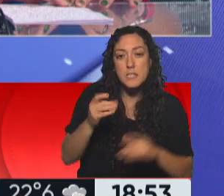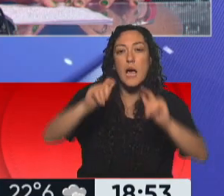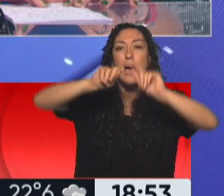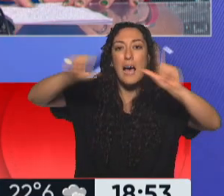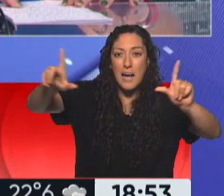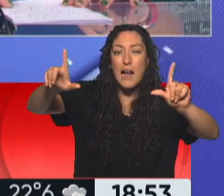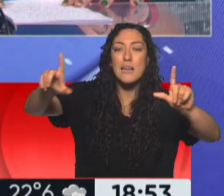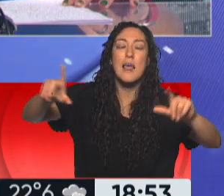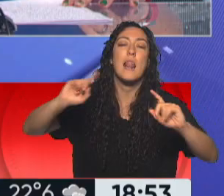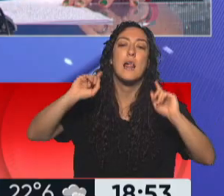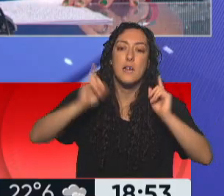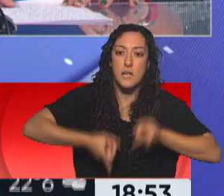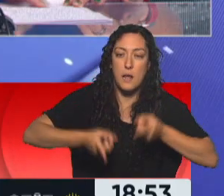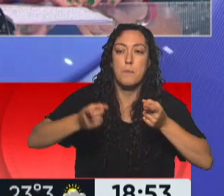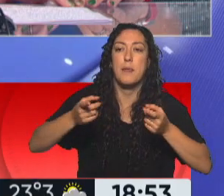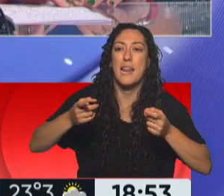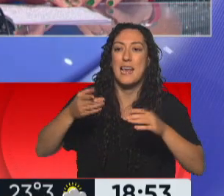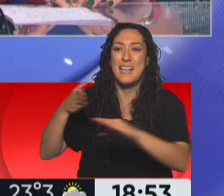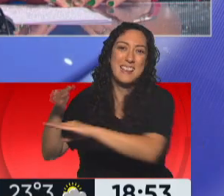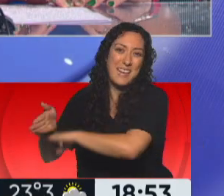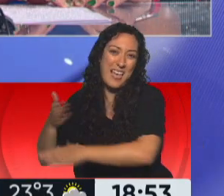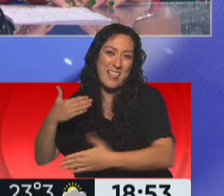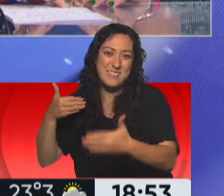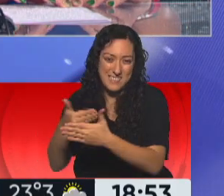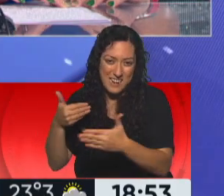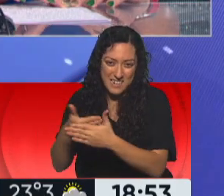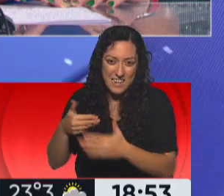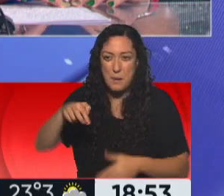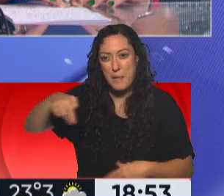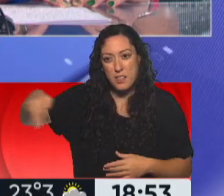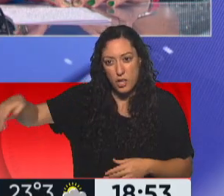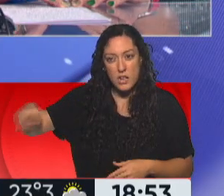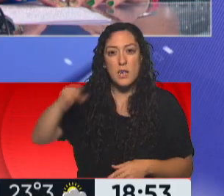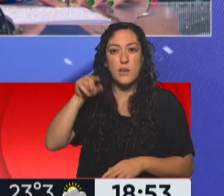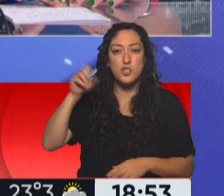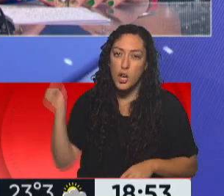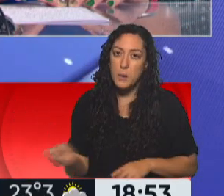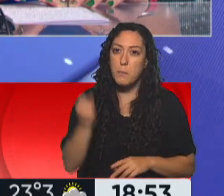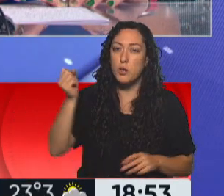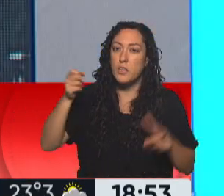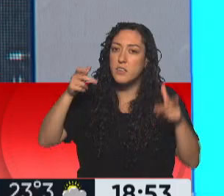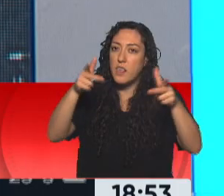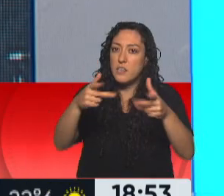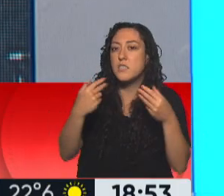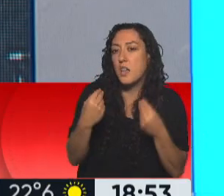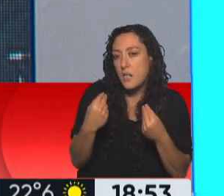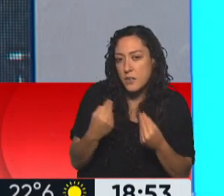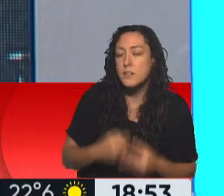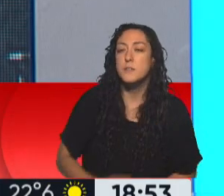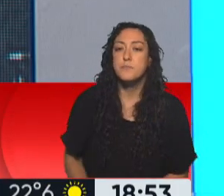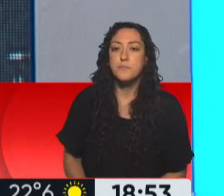señalizados adecuadamente y cerca del ingreso peatonal. Y es importante decir que muchas veces